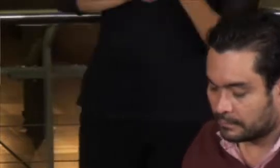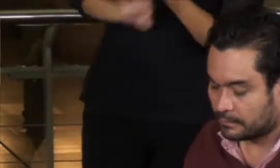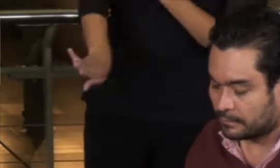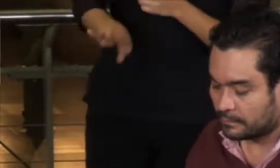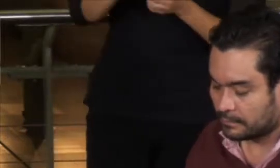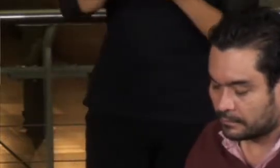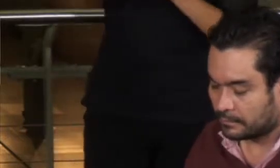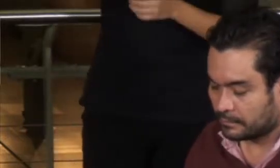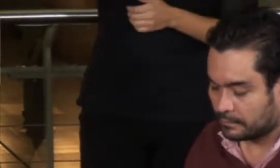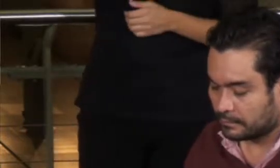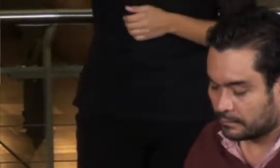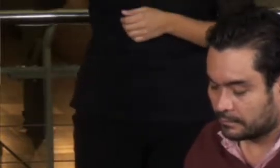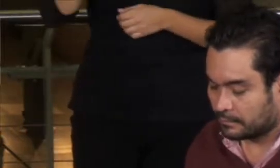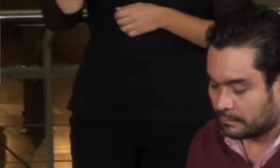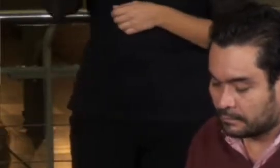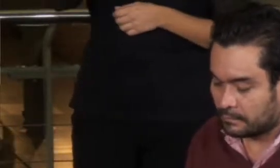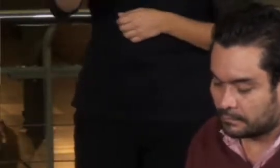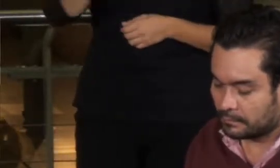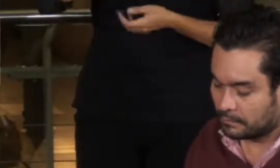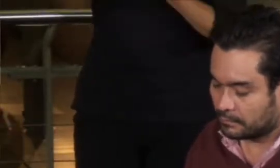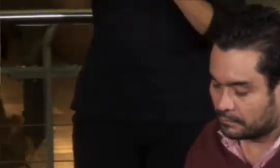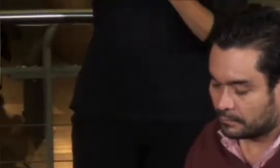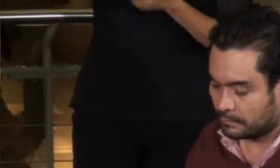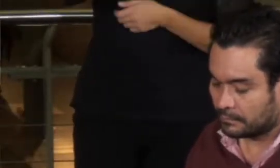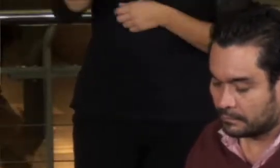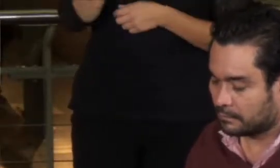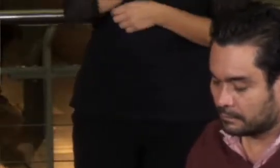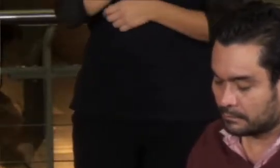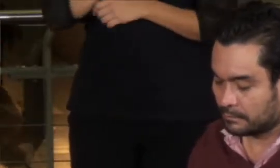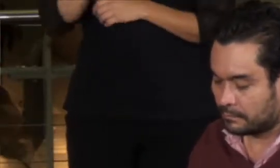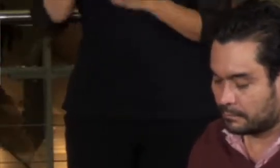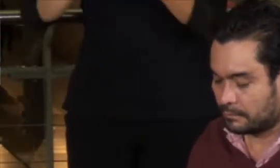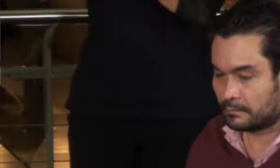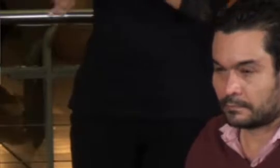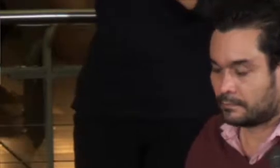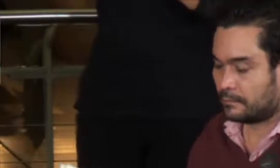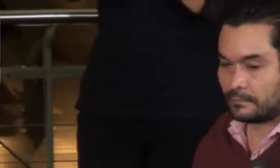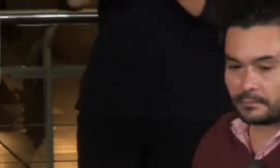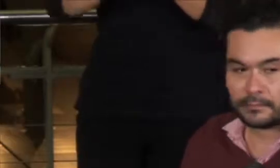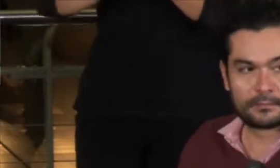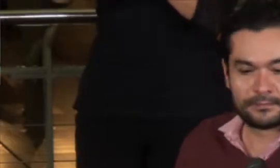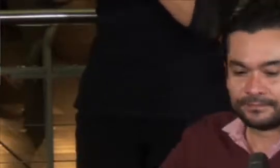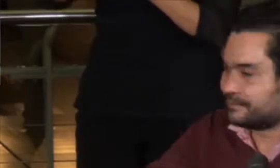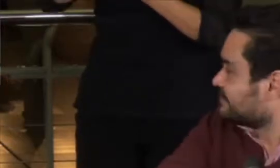orientar y la única manera de combatir el miedo es pues con amor